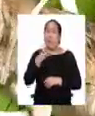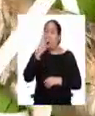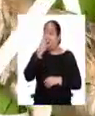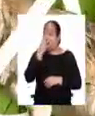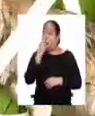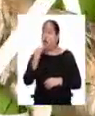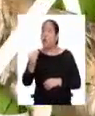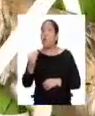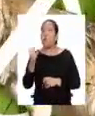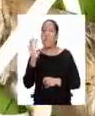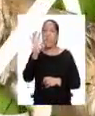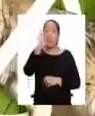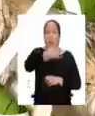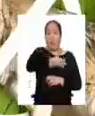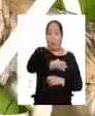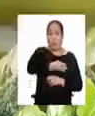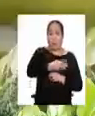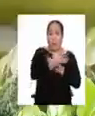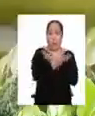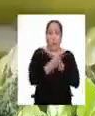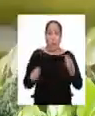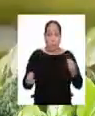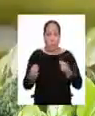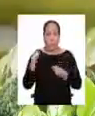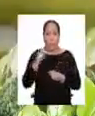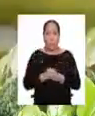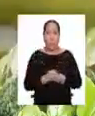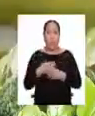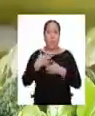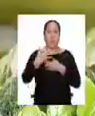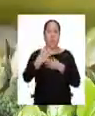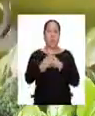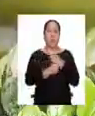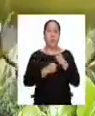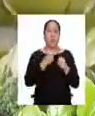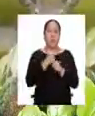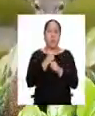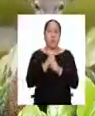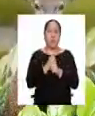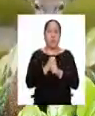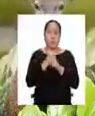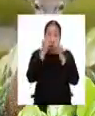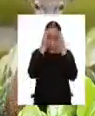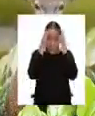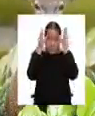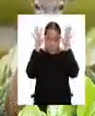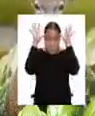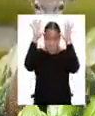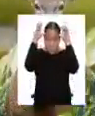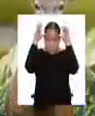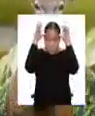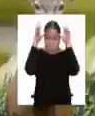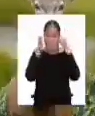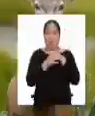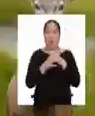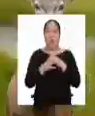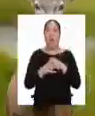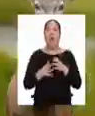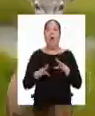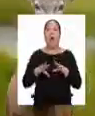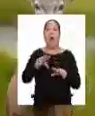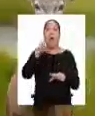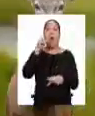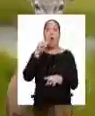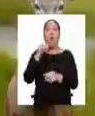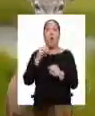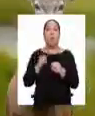fueron eliminados. Esto generó que, al cabo de unos años, la población de ciervos aumentara al punto que la vegetación empezó